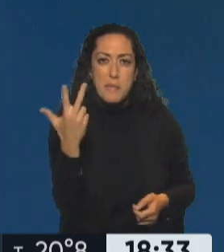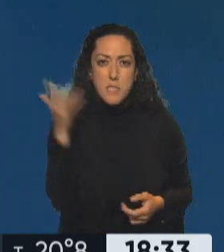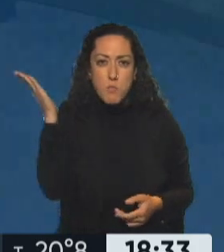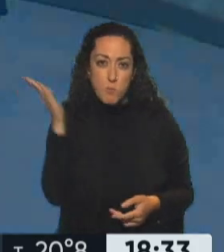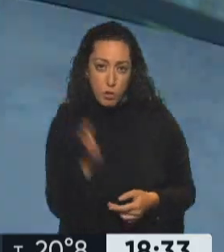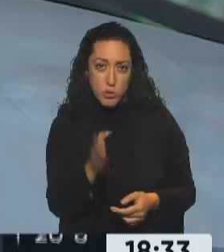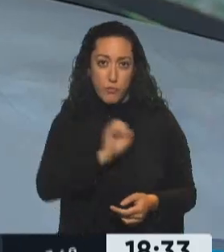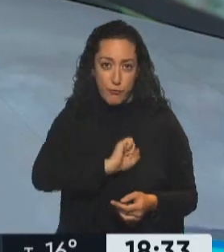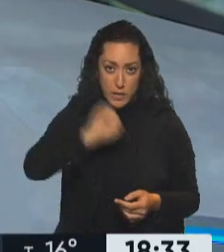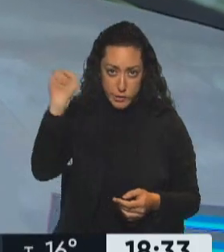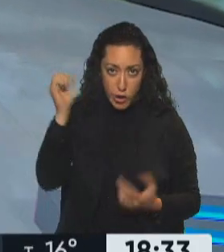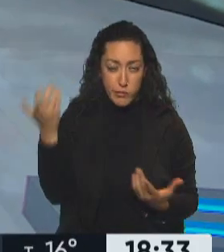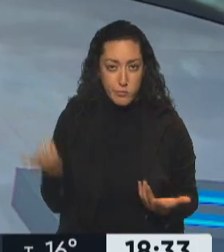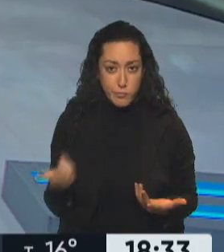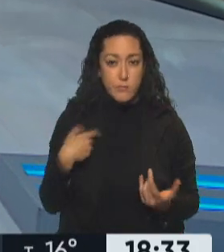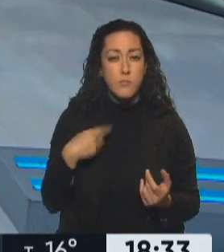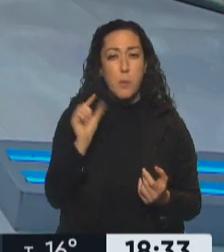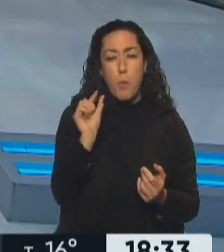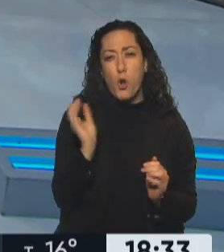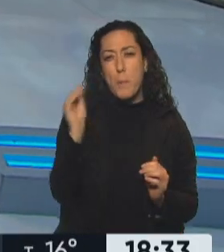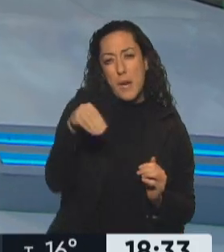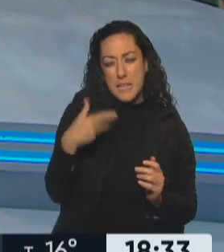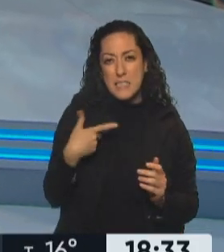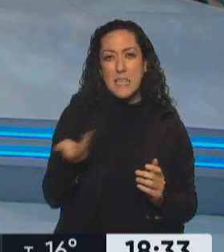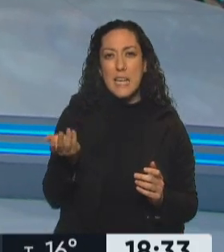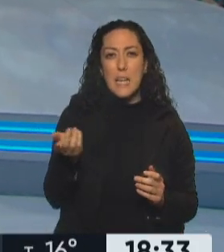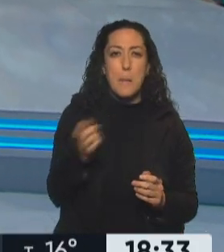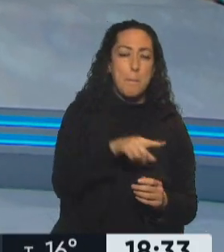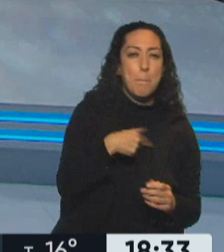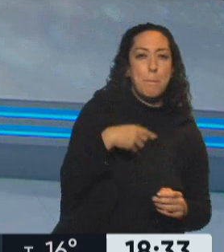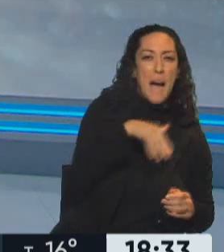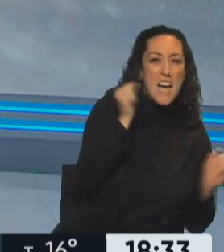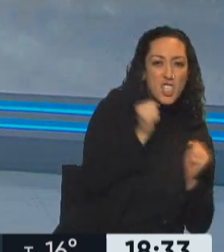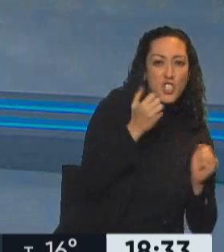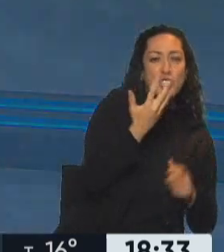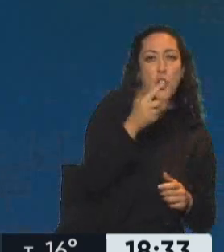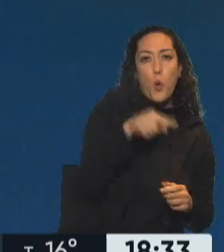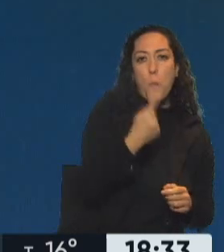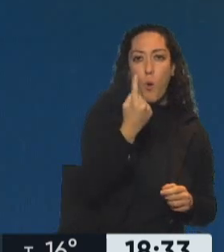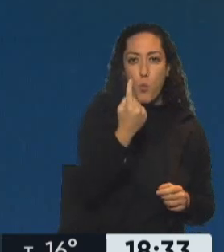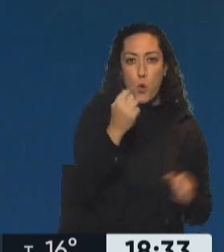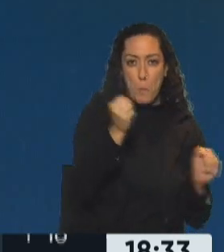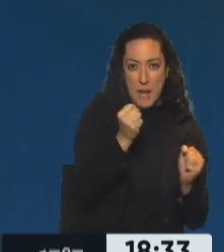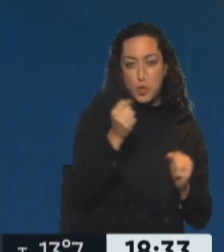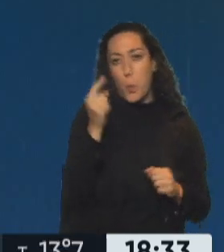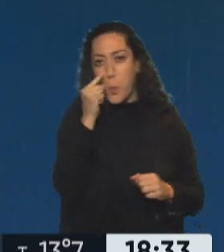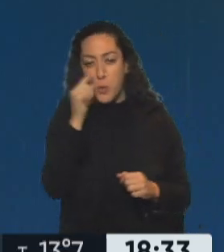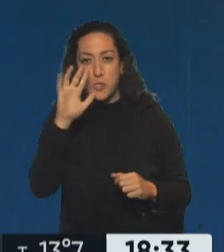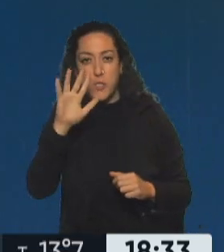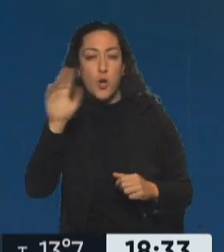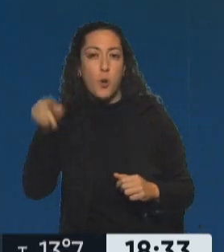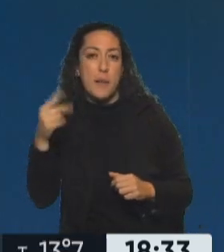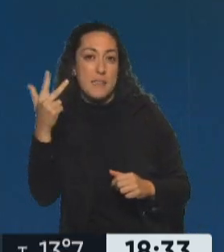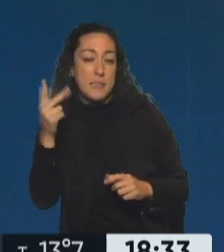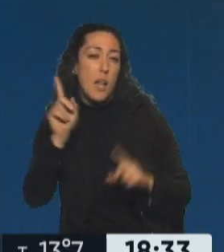5,3%, que fue apenas un poco más alto que el que había marcado mayo, 5,1%. Había consultoras que pronosticaban